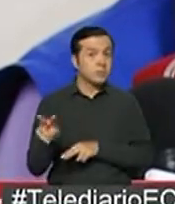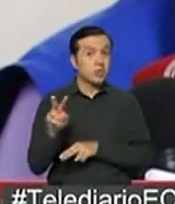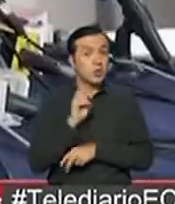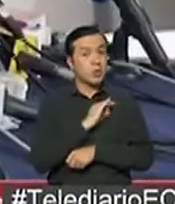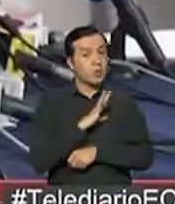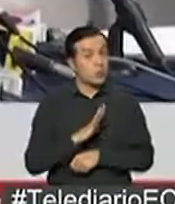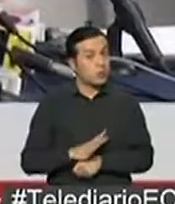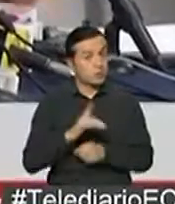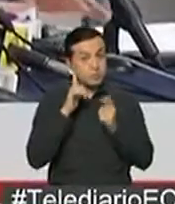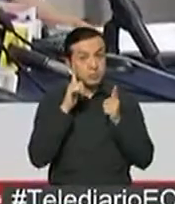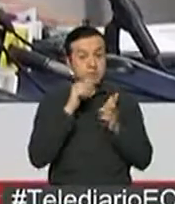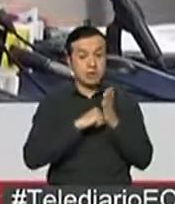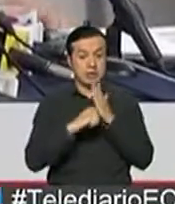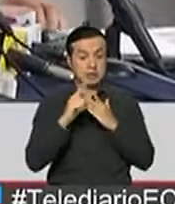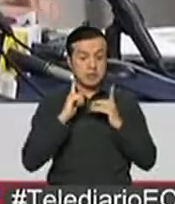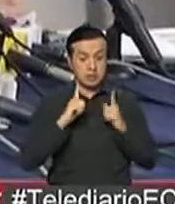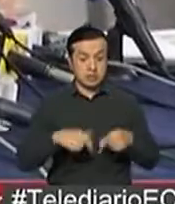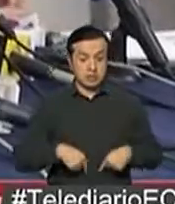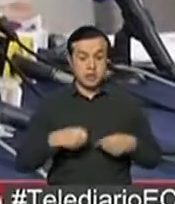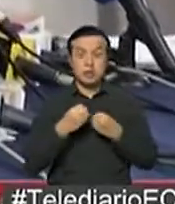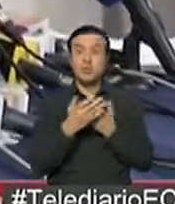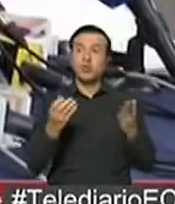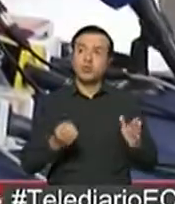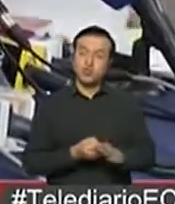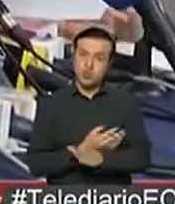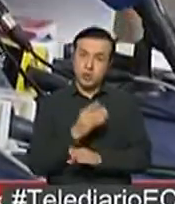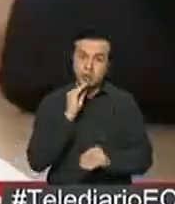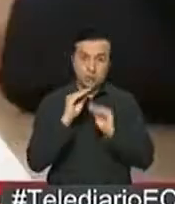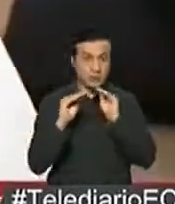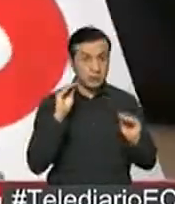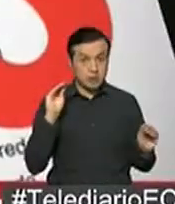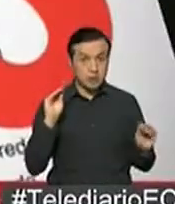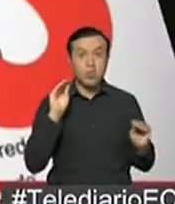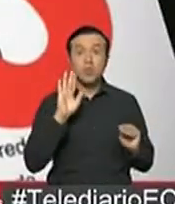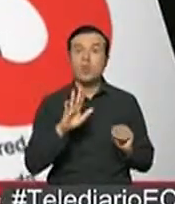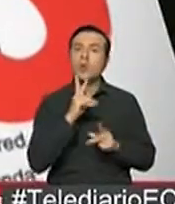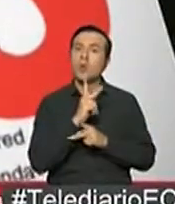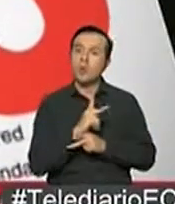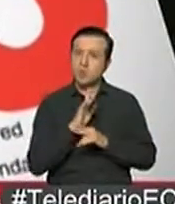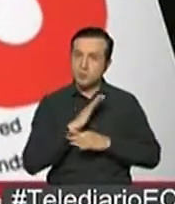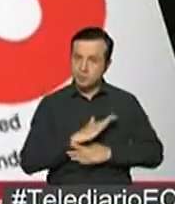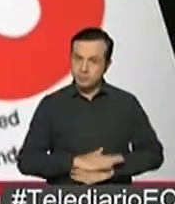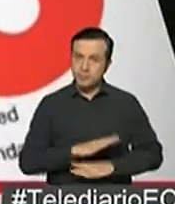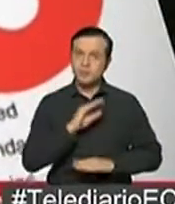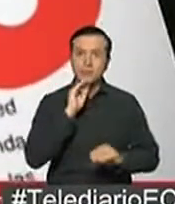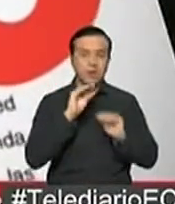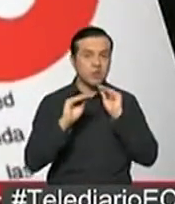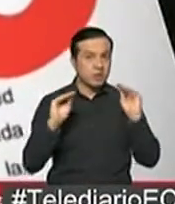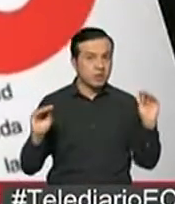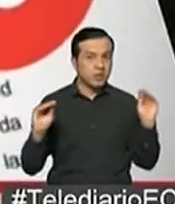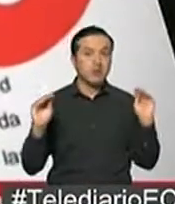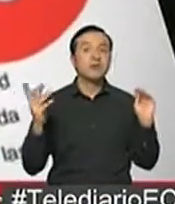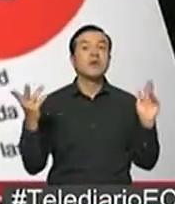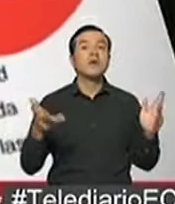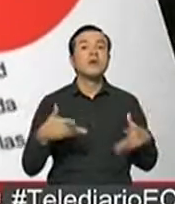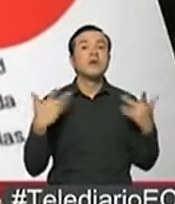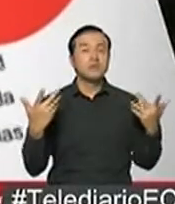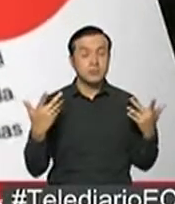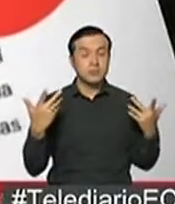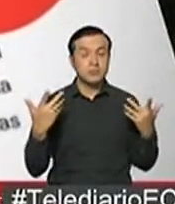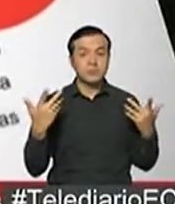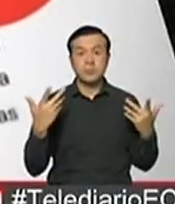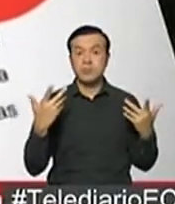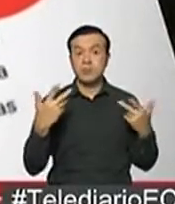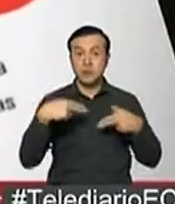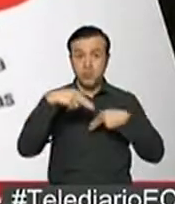el ministerio de salud recomienda a la ciudadanía mantener la calma e informarse por canales oficiales esto